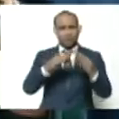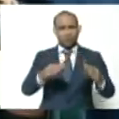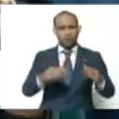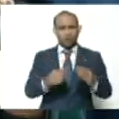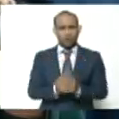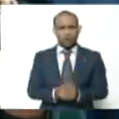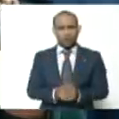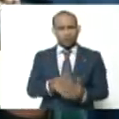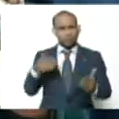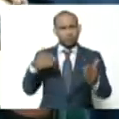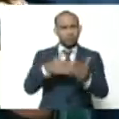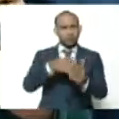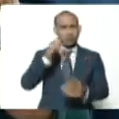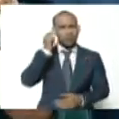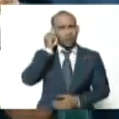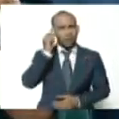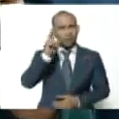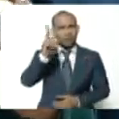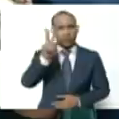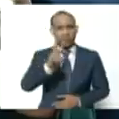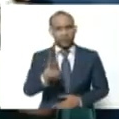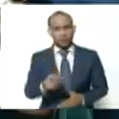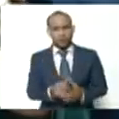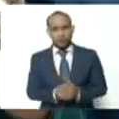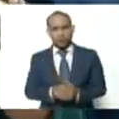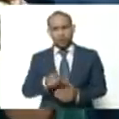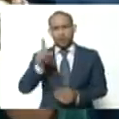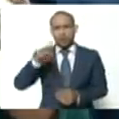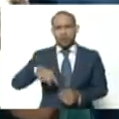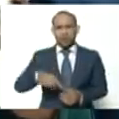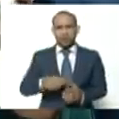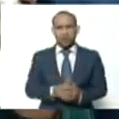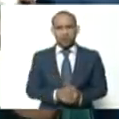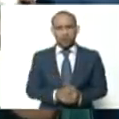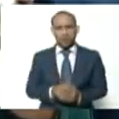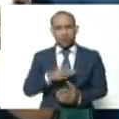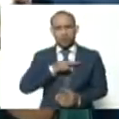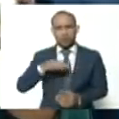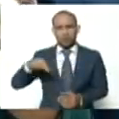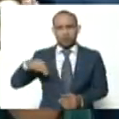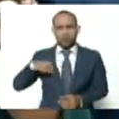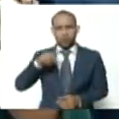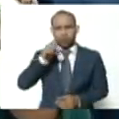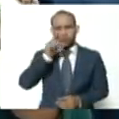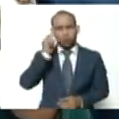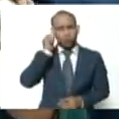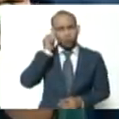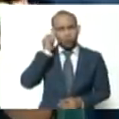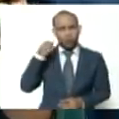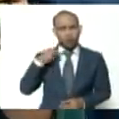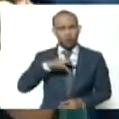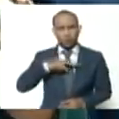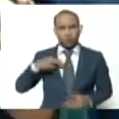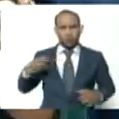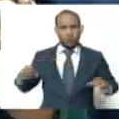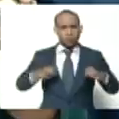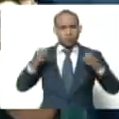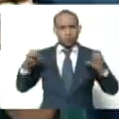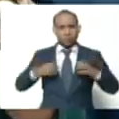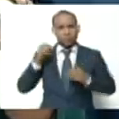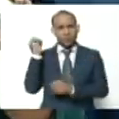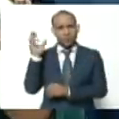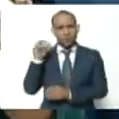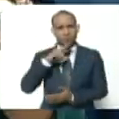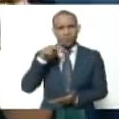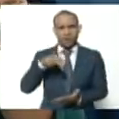hacia la mujer venezolana. Y por ello, para nosotras hoy es motivo de alegría que la Asamblea